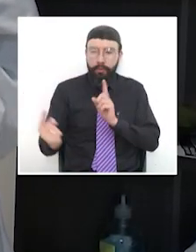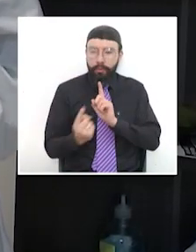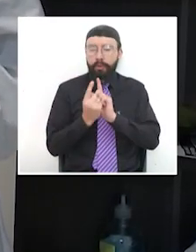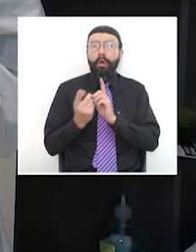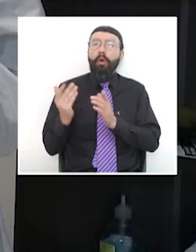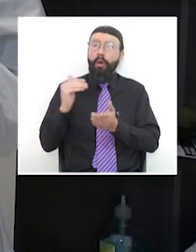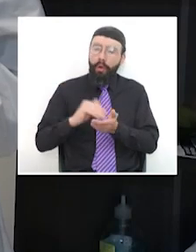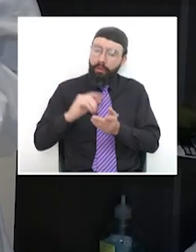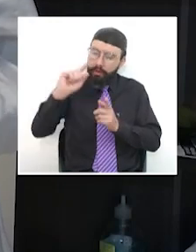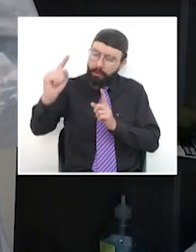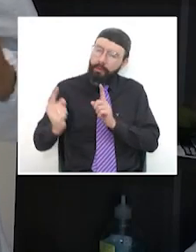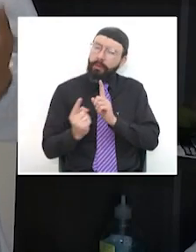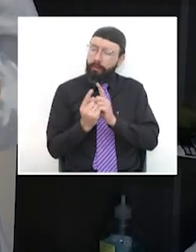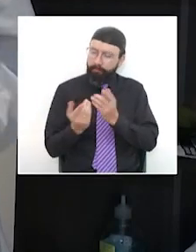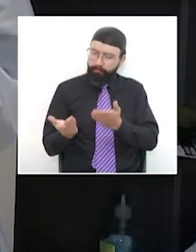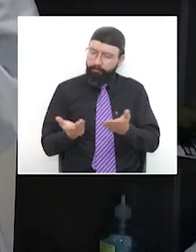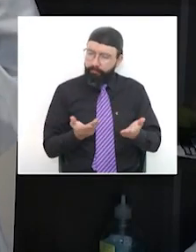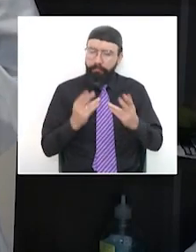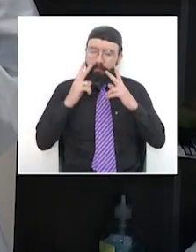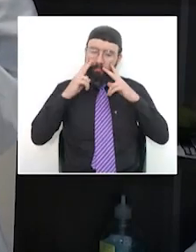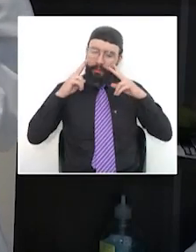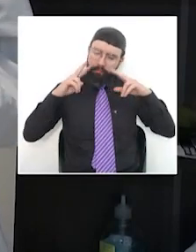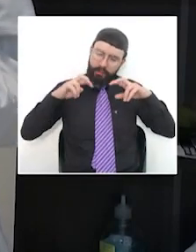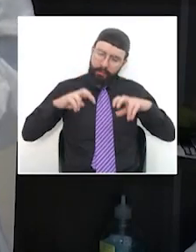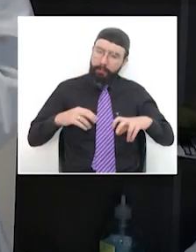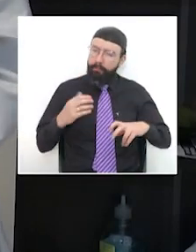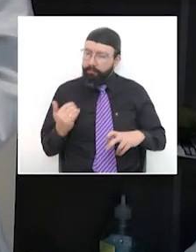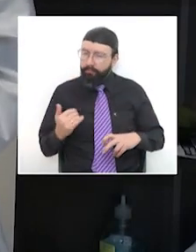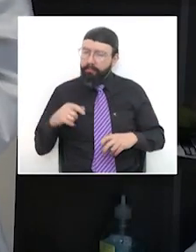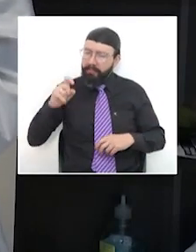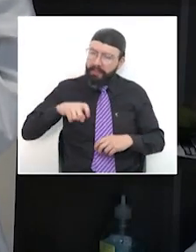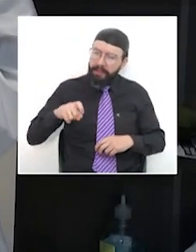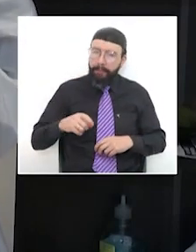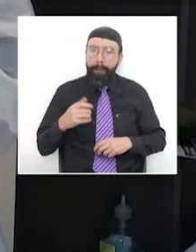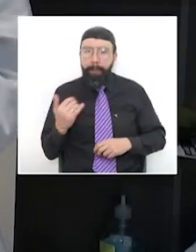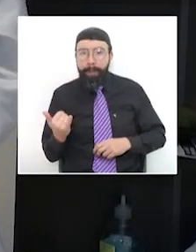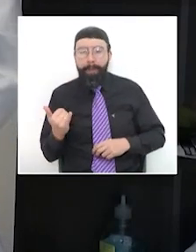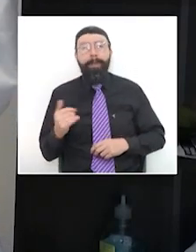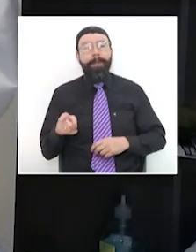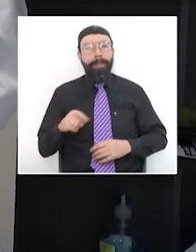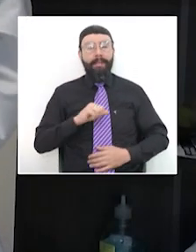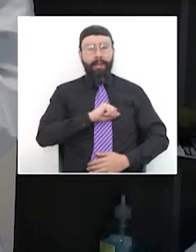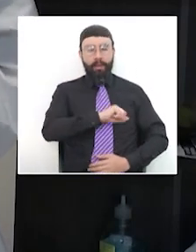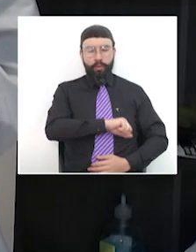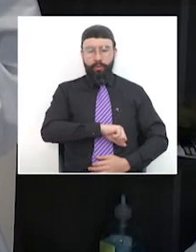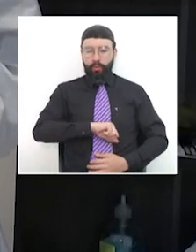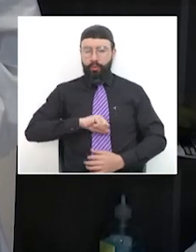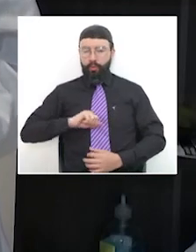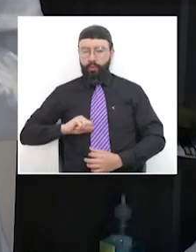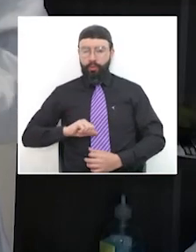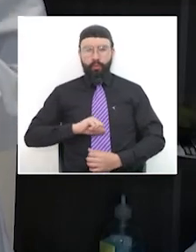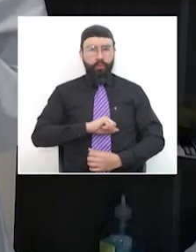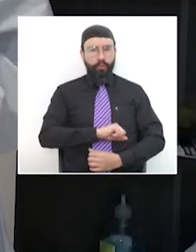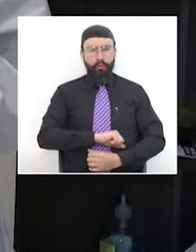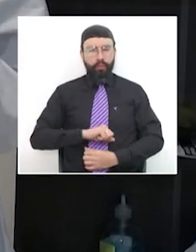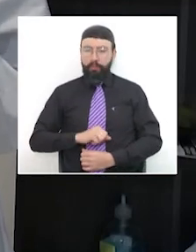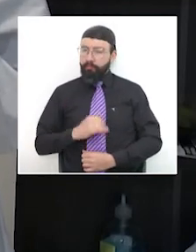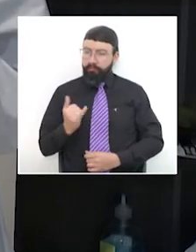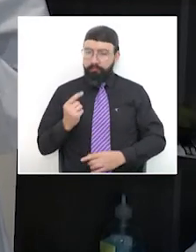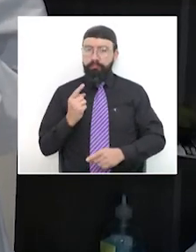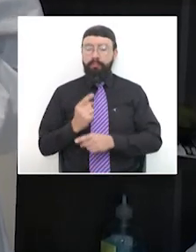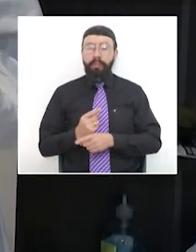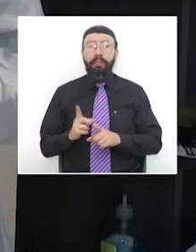y nosotros en la evaluación pues creímos pertinente la elaboración de una ecografía que van a realizar y también